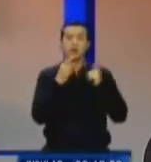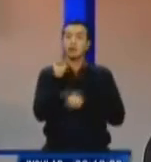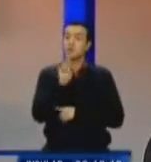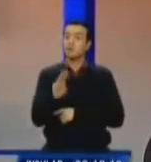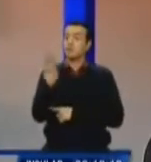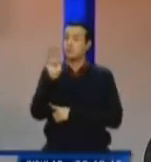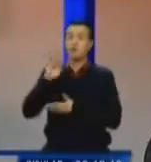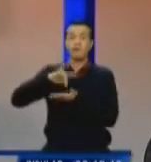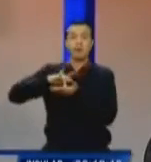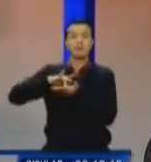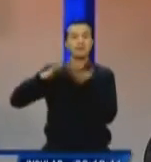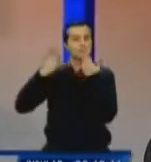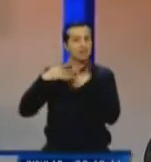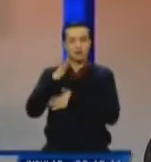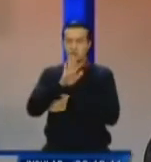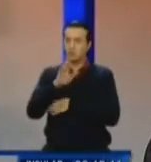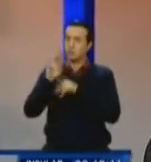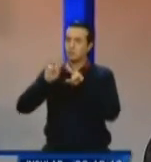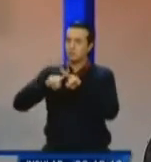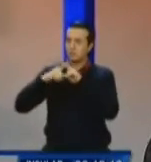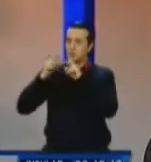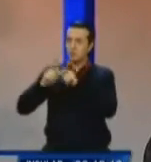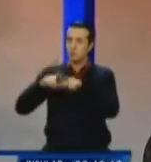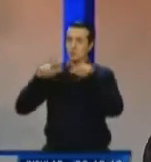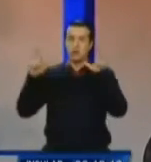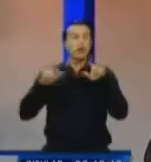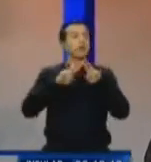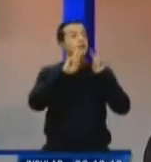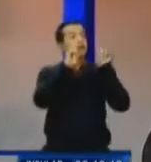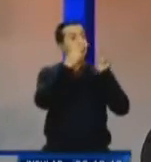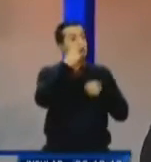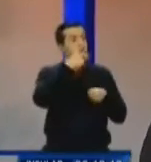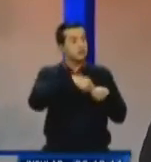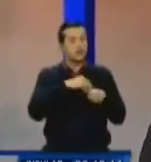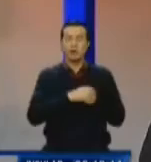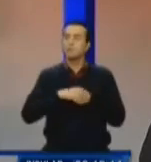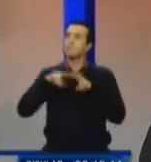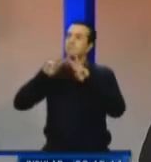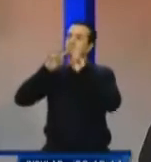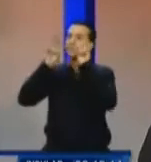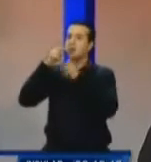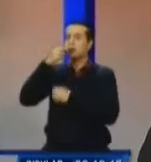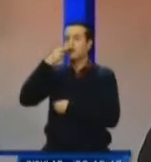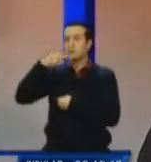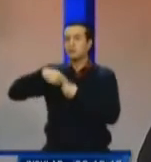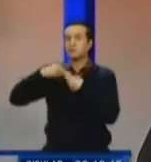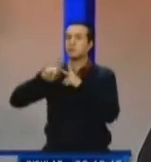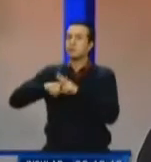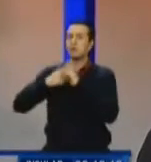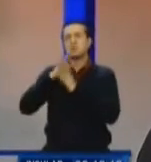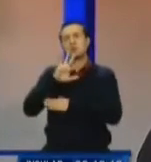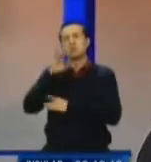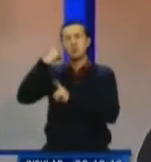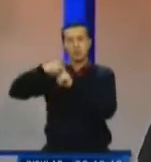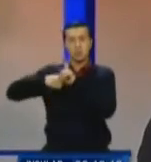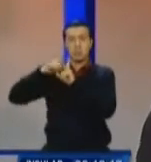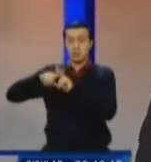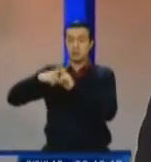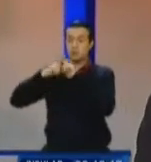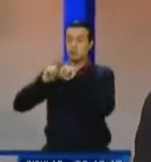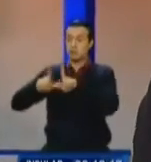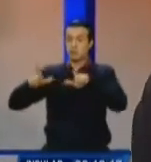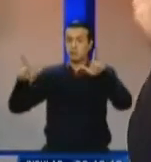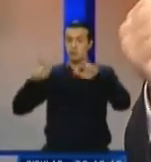las farmacias ya está en vigencia refiero al tema de la gasolina y el de las gasolinas este va a entrar en la operación dentro de un mes y